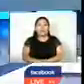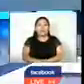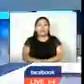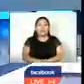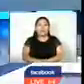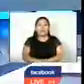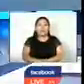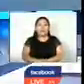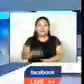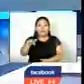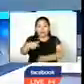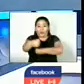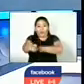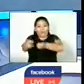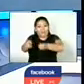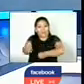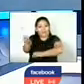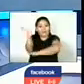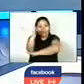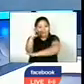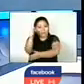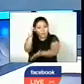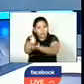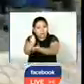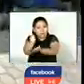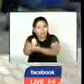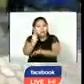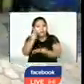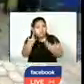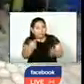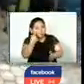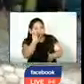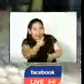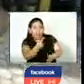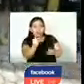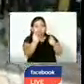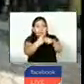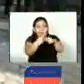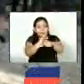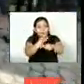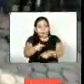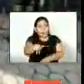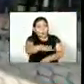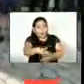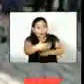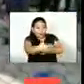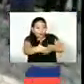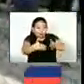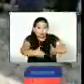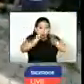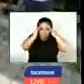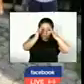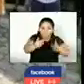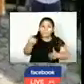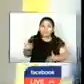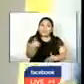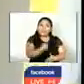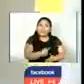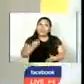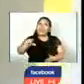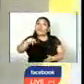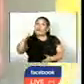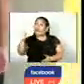Y la Dirección General de Migración y Extranjería presentó las obras de remodelación del edificio del Centro de Atención Integral para personas extranjeras